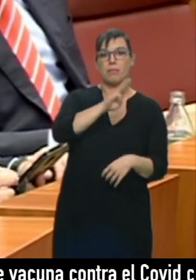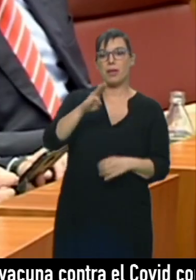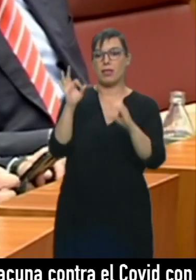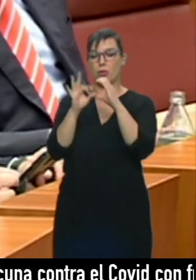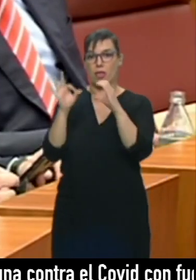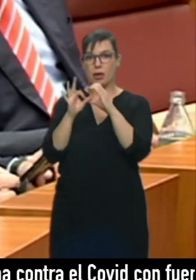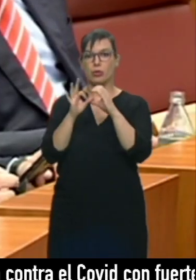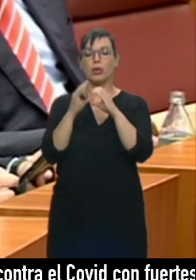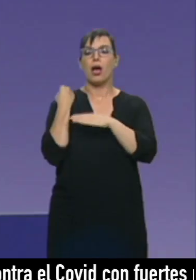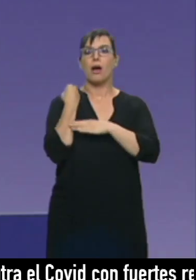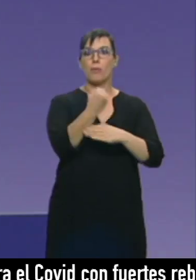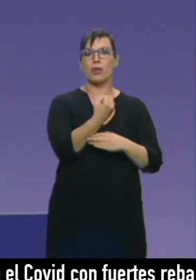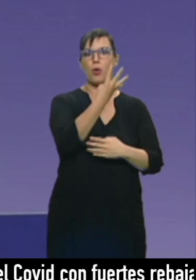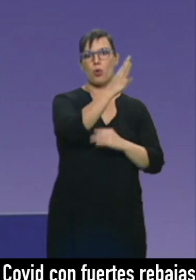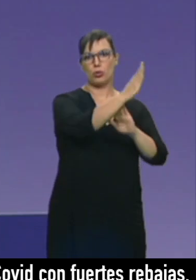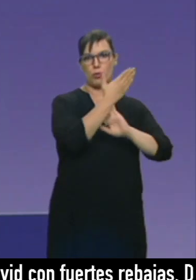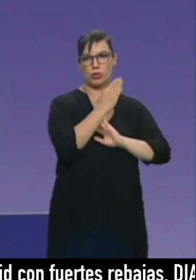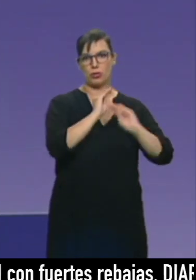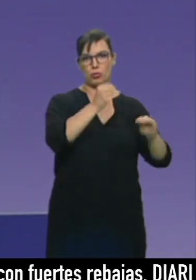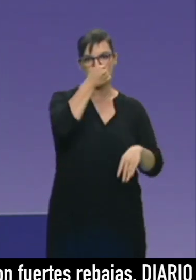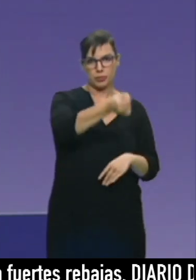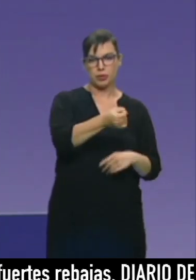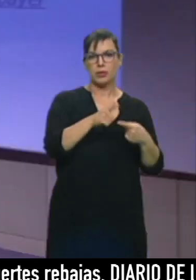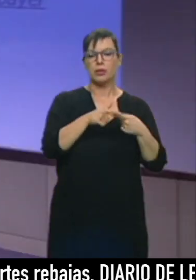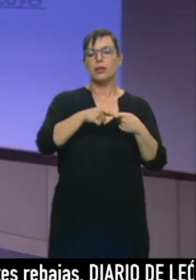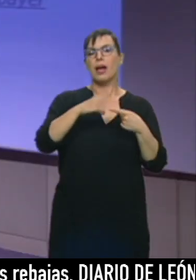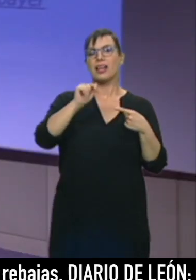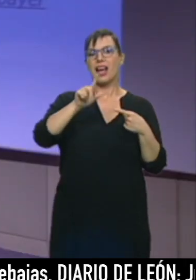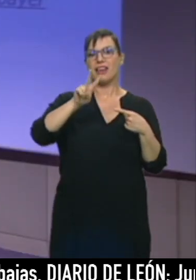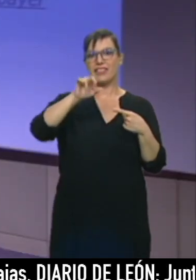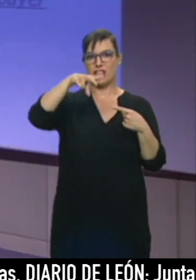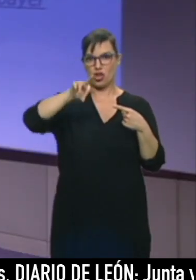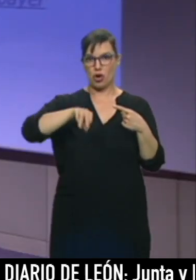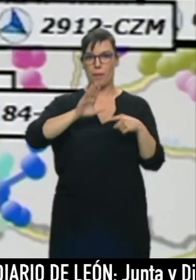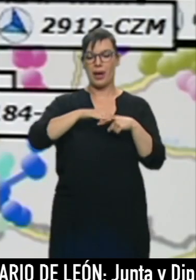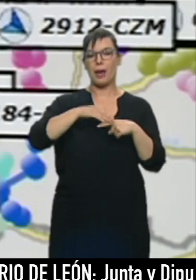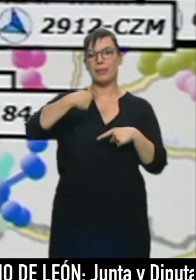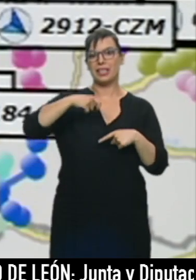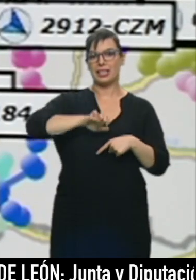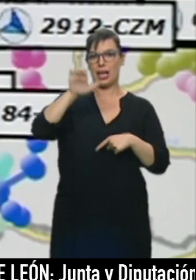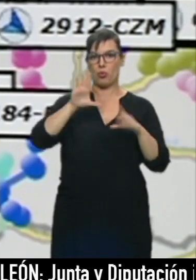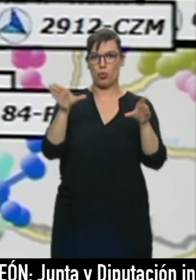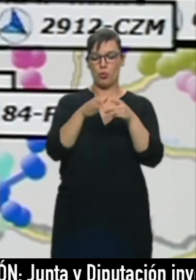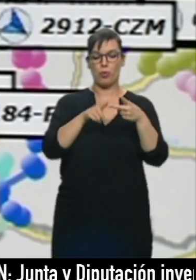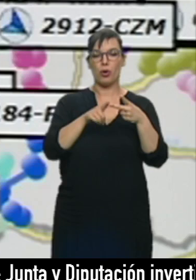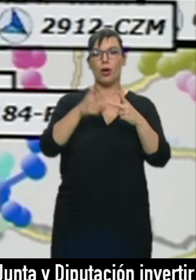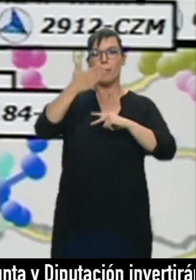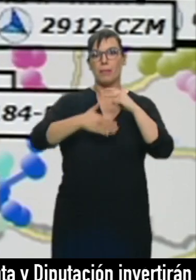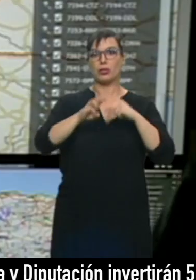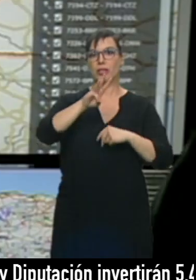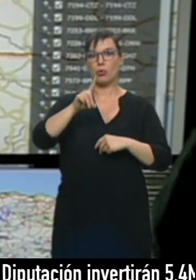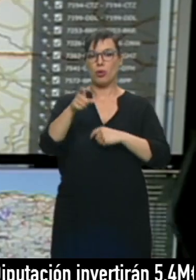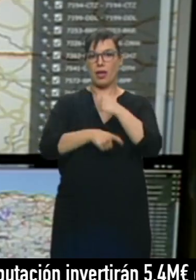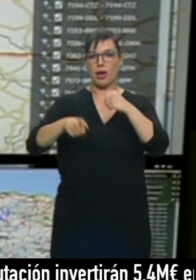cuatro de sus propuestas. Además, respaldo a la candidatura de Nadia Calviño a la presidencia del Eurogrupo, presentar antes del 31 de agosto el mapa de